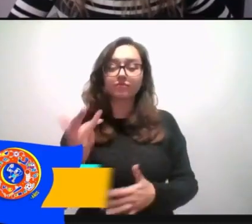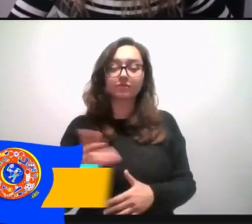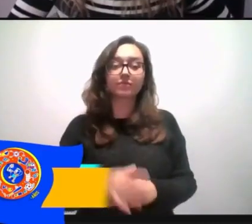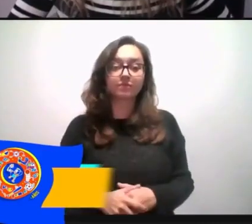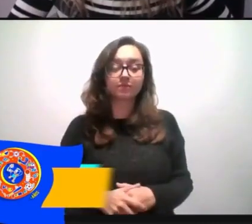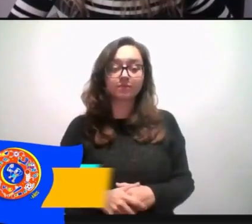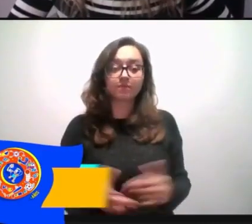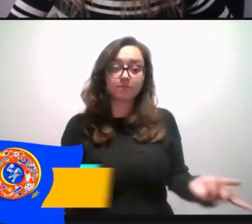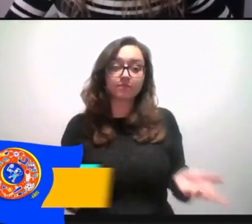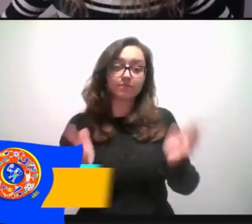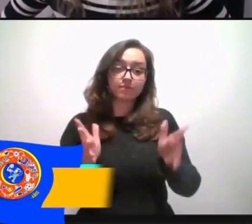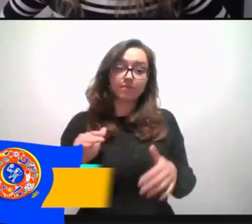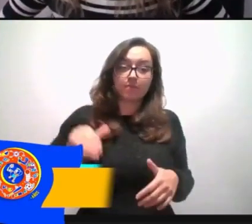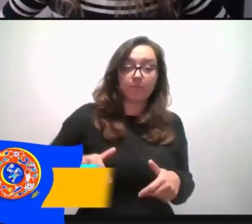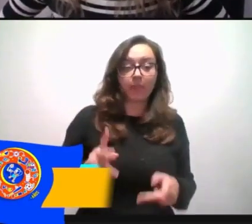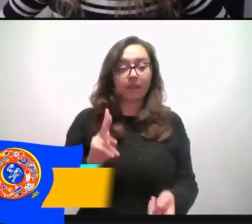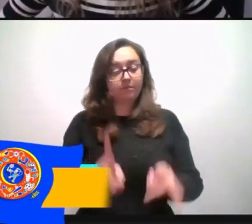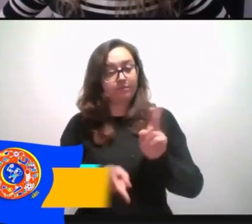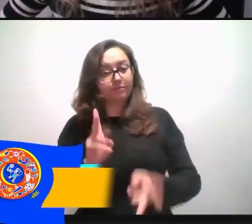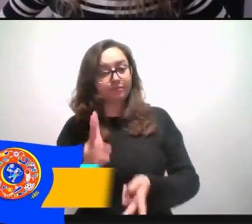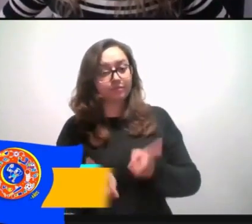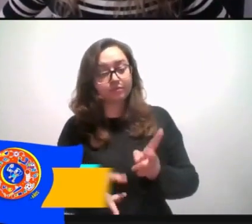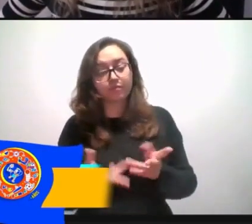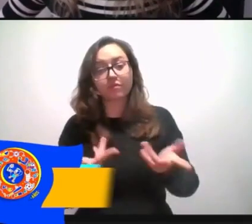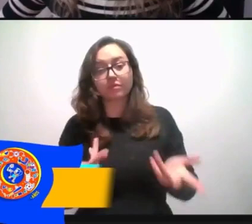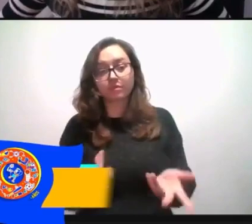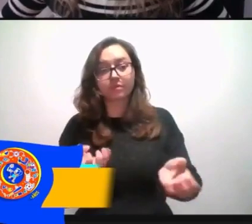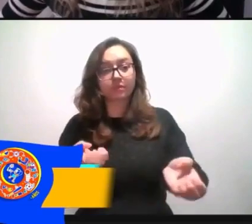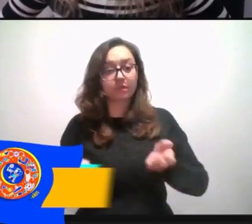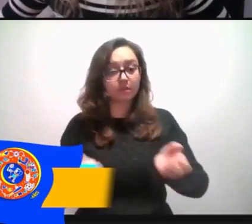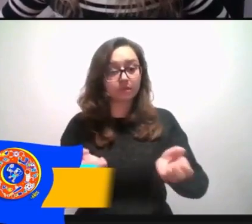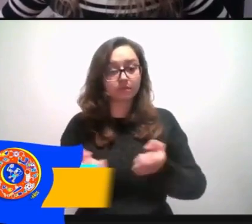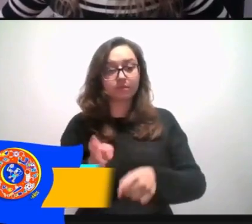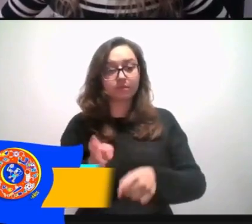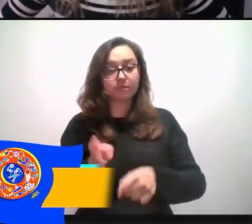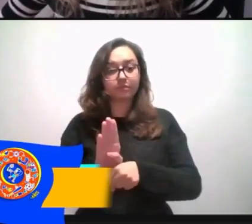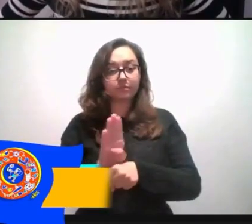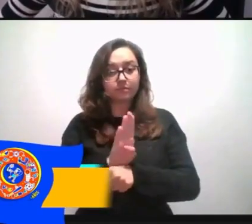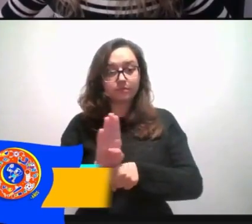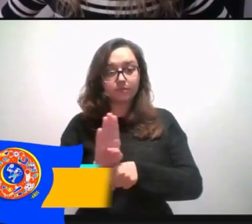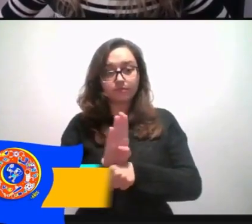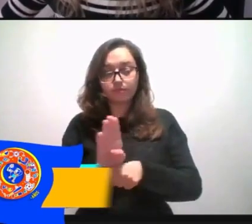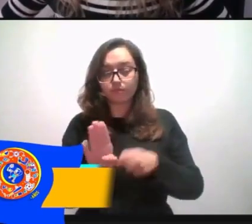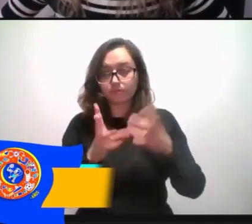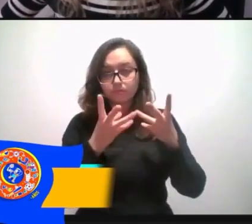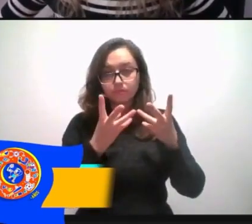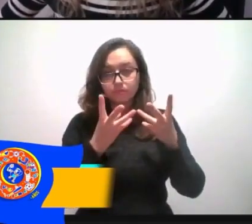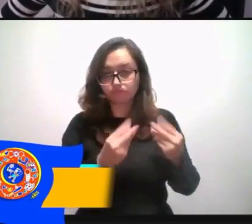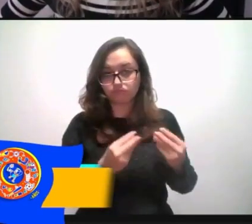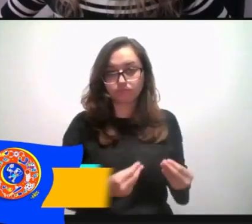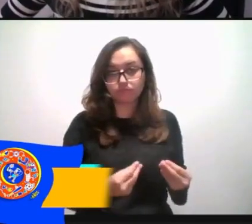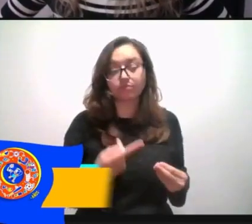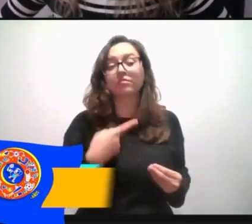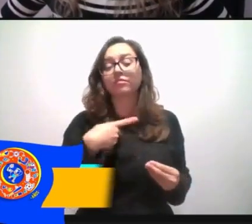esta ocasión, pues hay muchos beneficios vinculados con el tema del deporte, pero también, como bien mencionaba